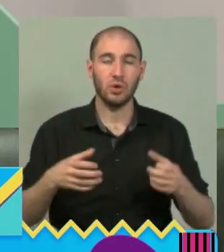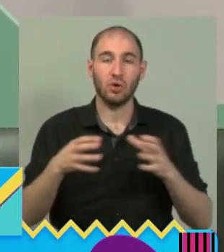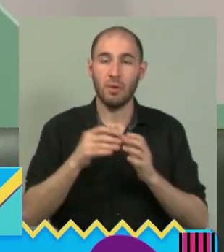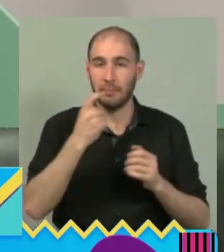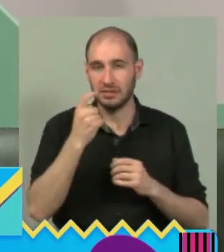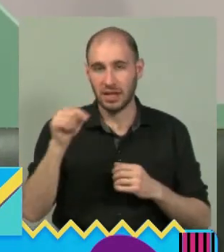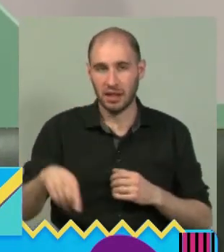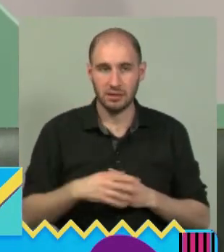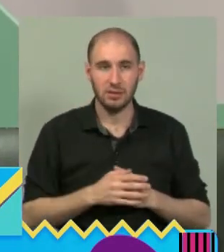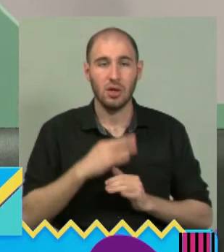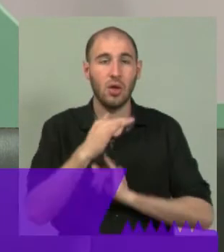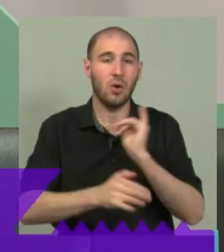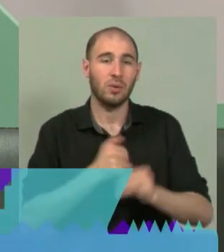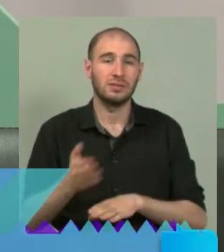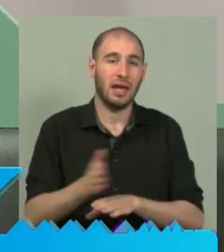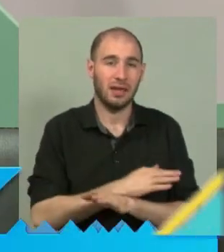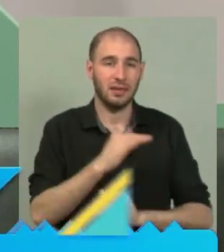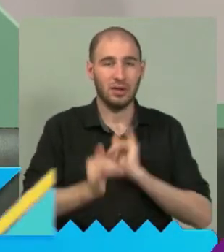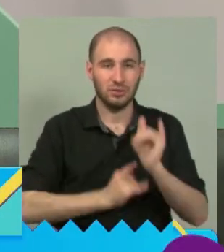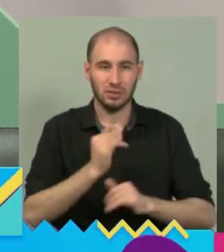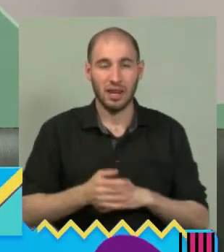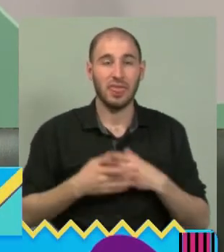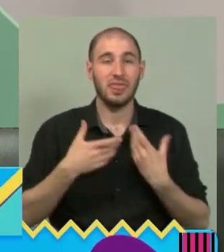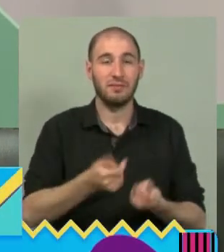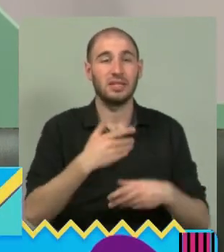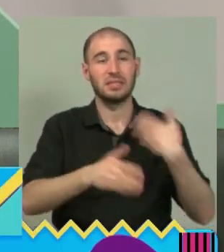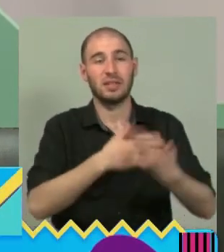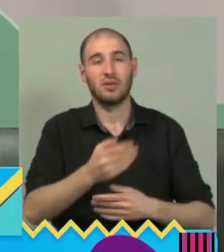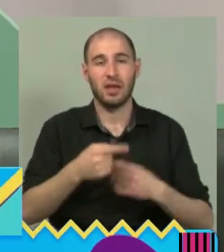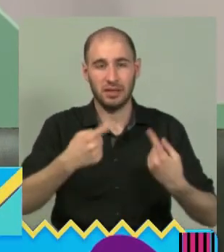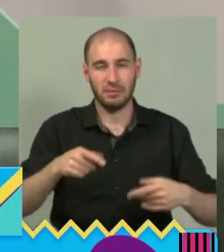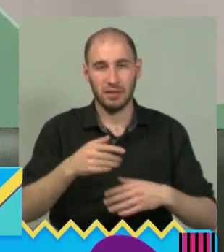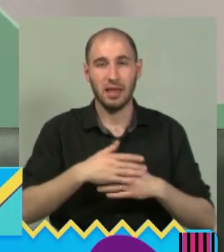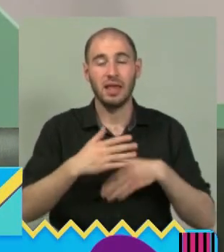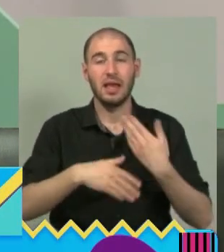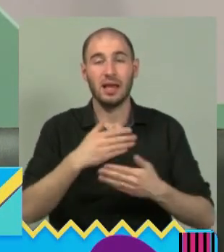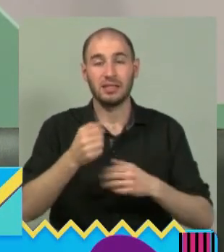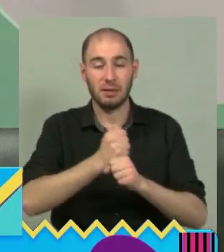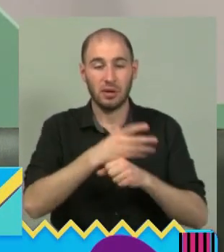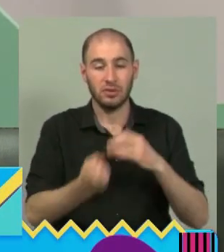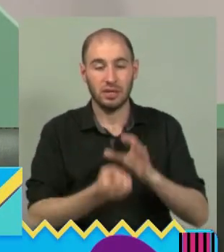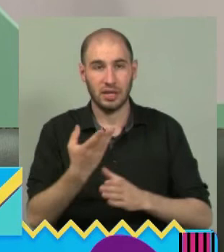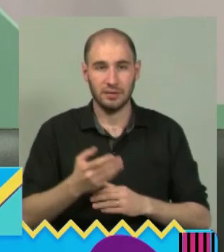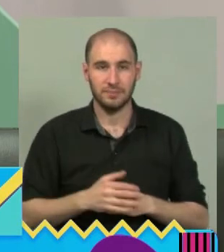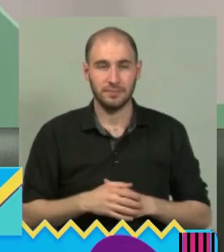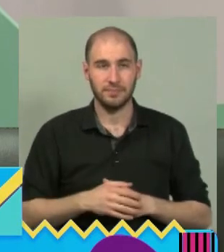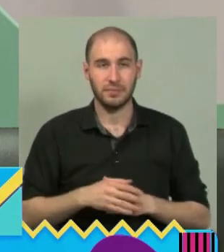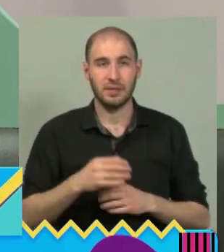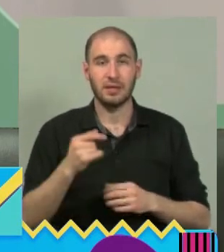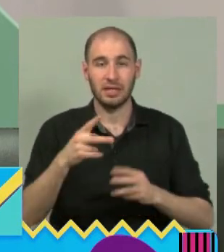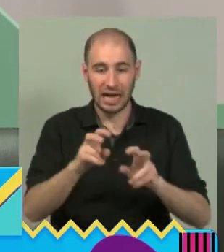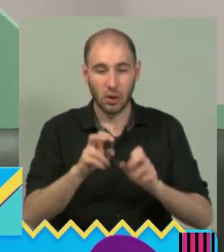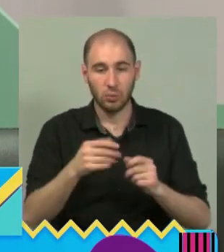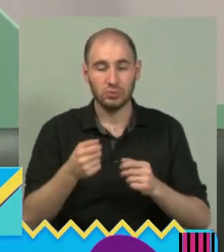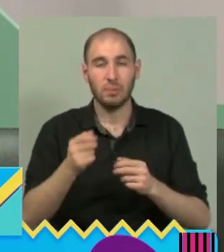metalúrgico, obviamente, es lo que manifestamos al principio. Defendemos el desarrollo de la actividad, que es una actividad generadora de empleo, que es generadora de